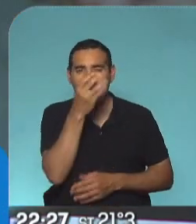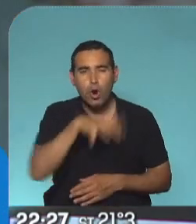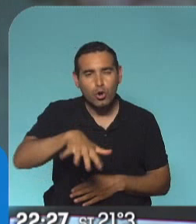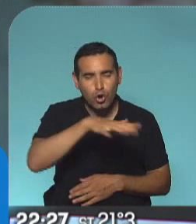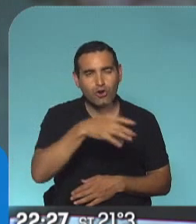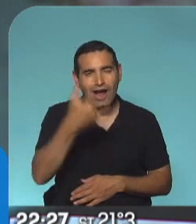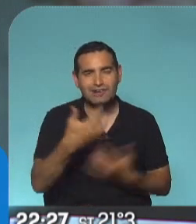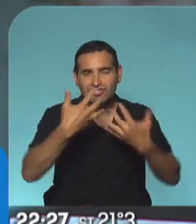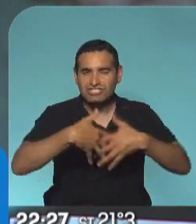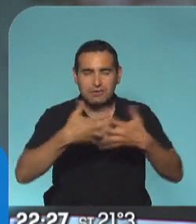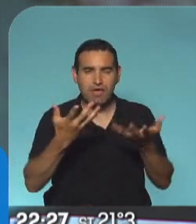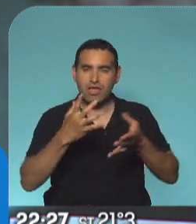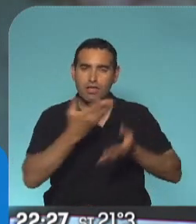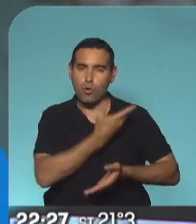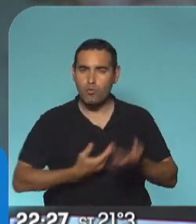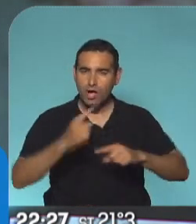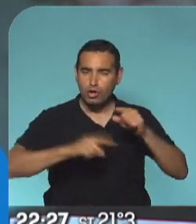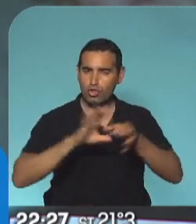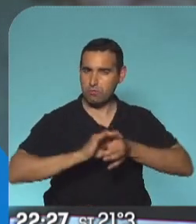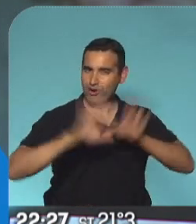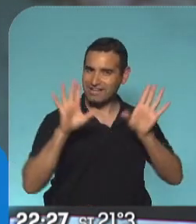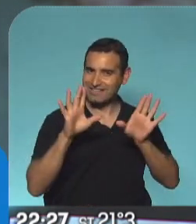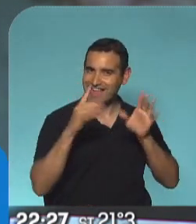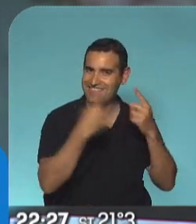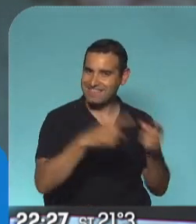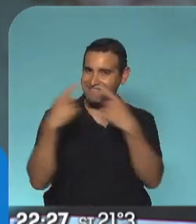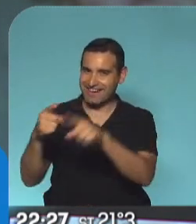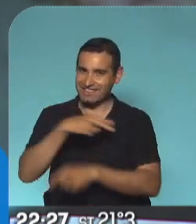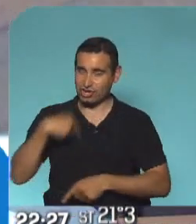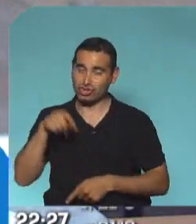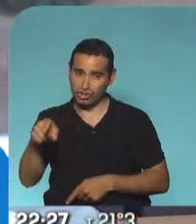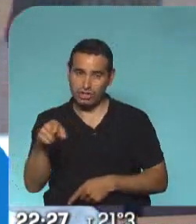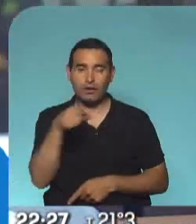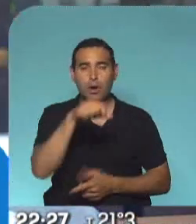sistema democrático y un tipo de régimen político diferente al de China, bajo esta idea de